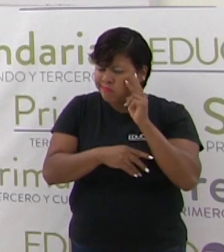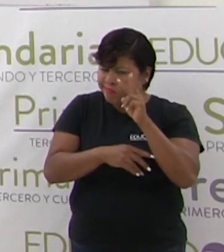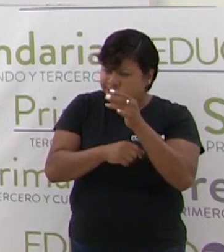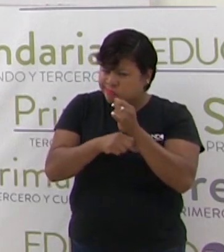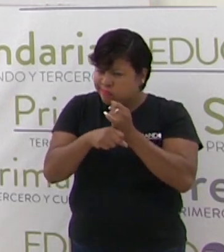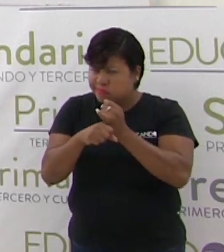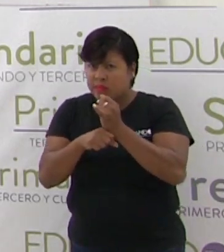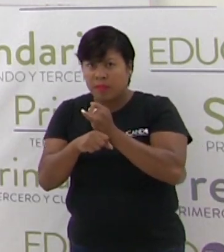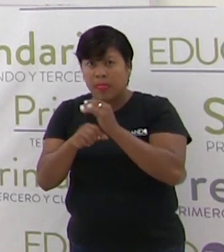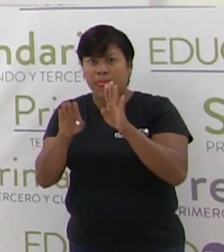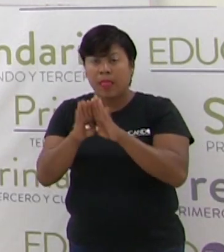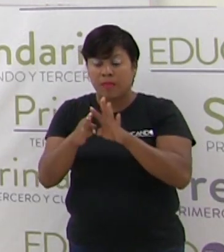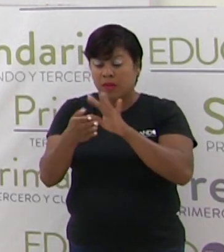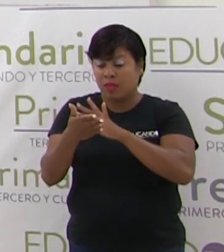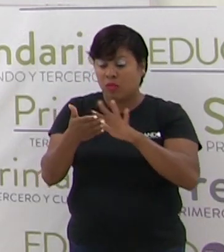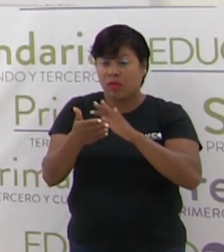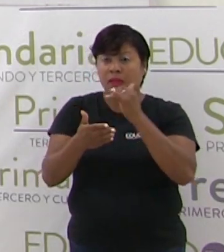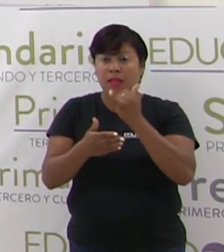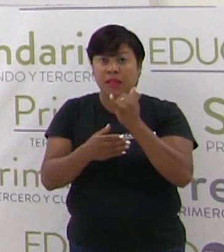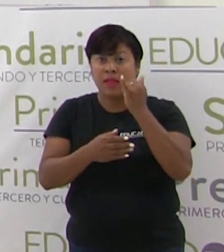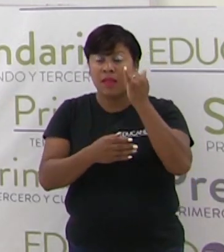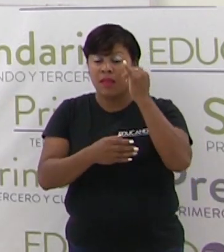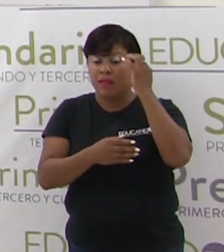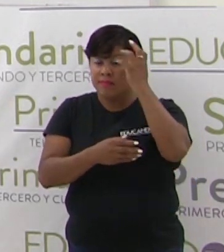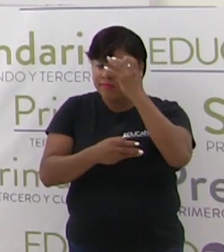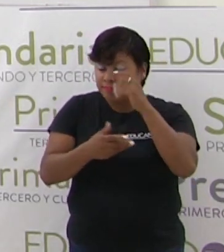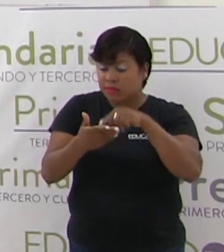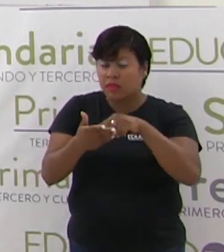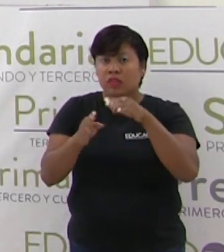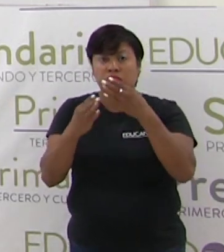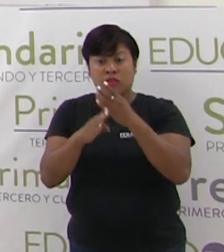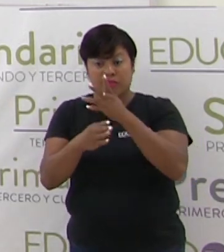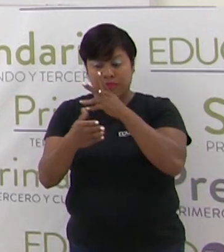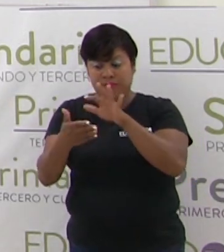dan cuenta cómo la lectura y el análisis de los textos